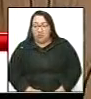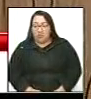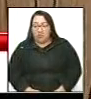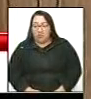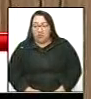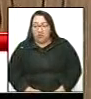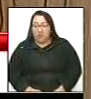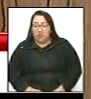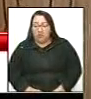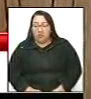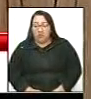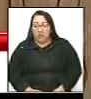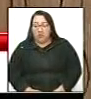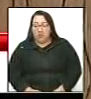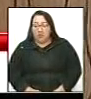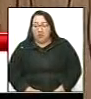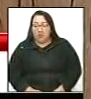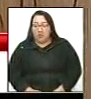Ah, congresista.